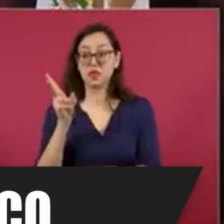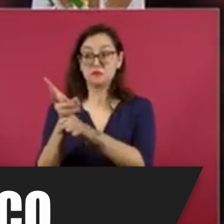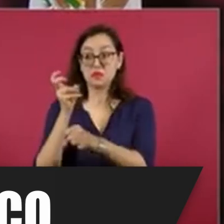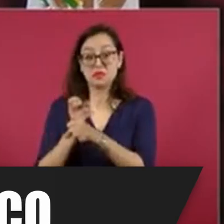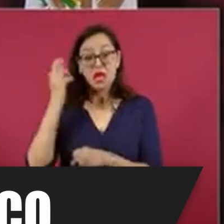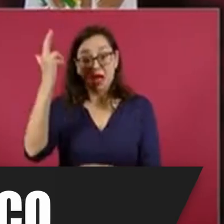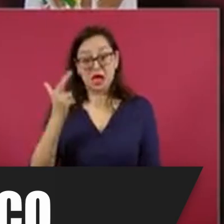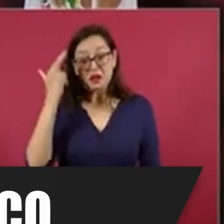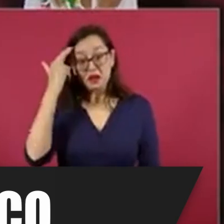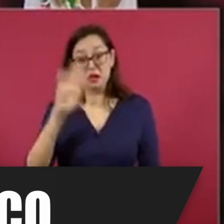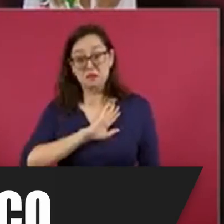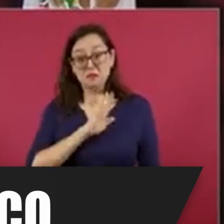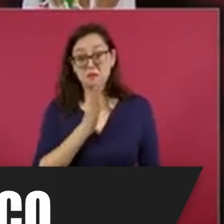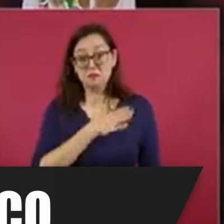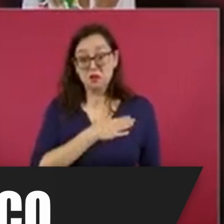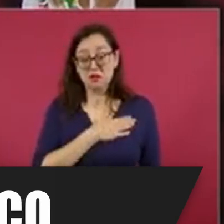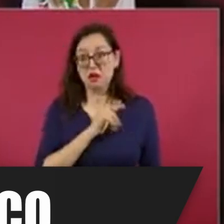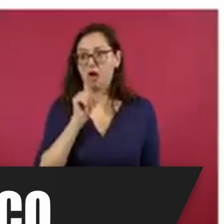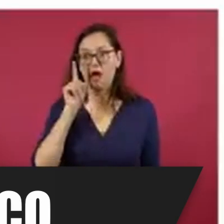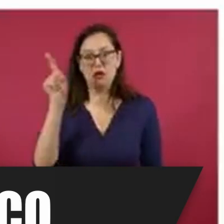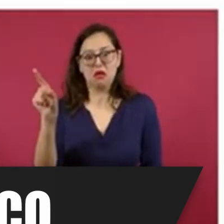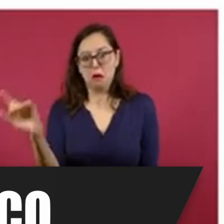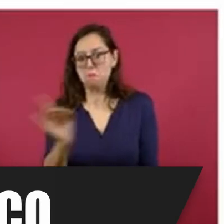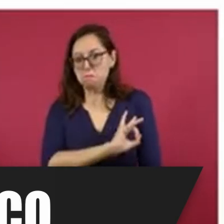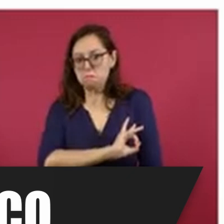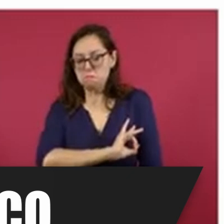Sí, es la erupción de un volcán.